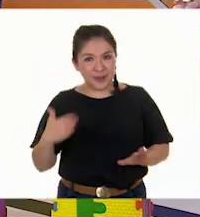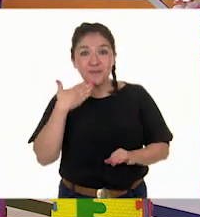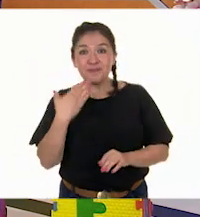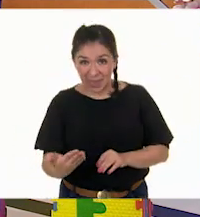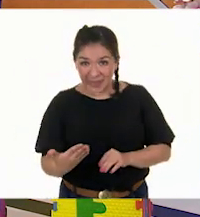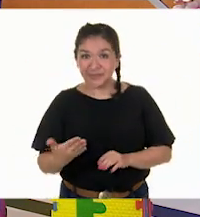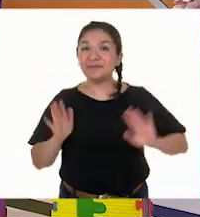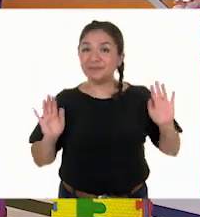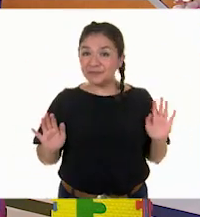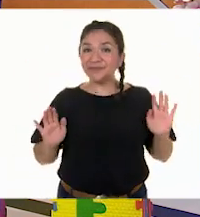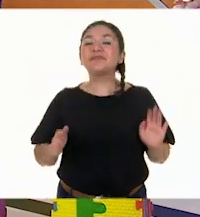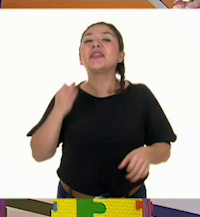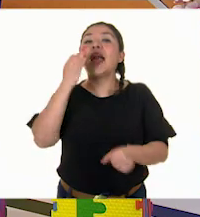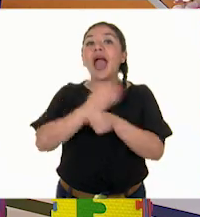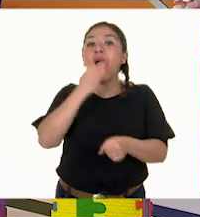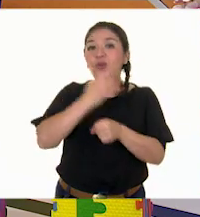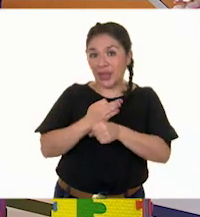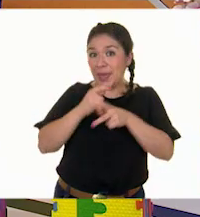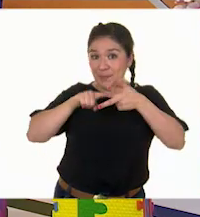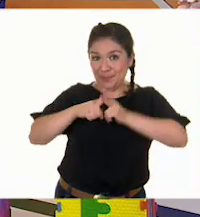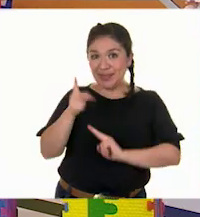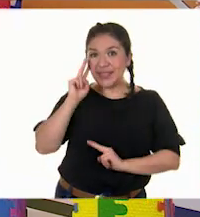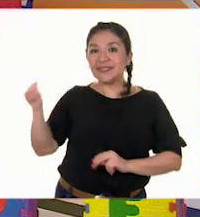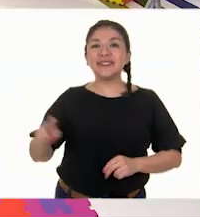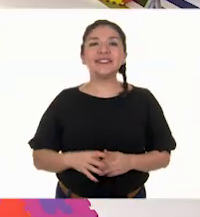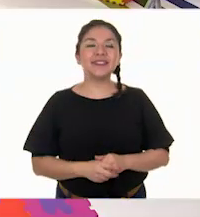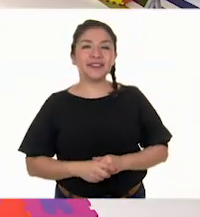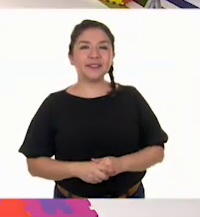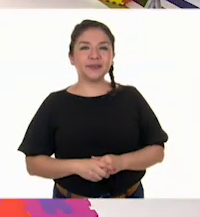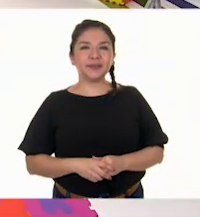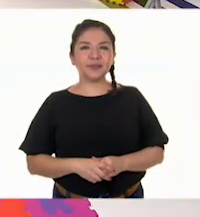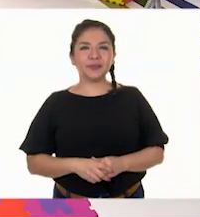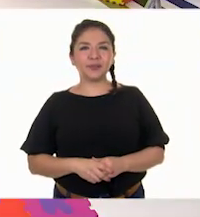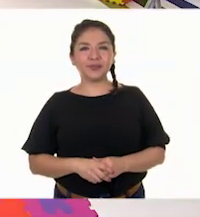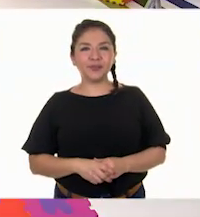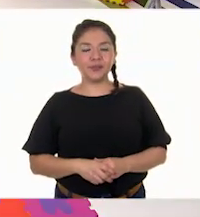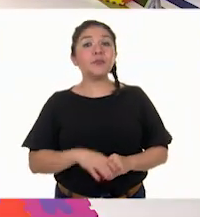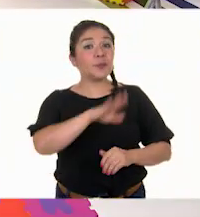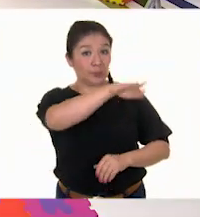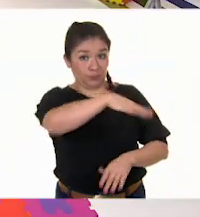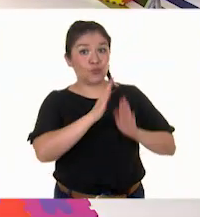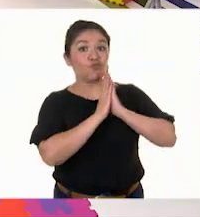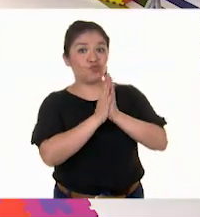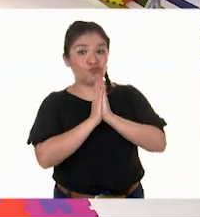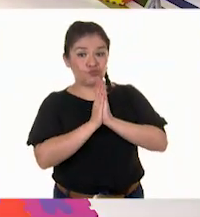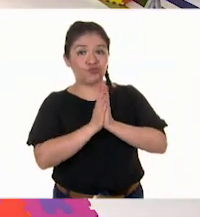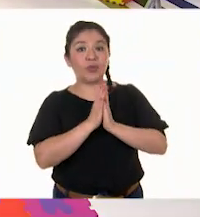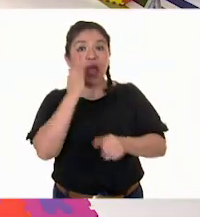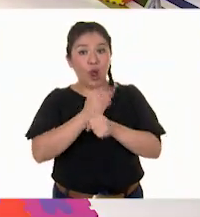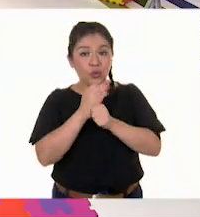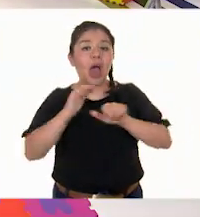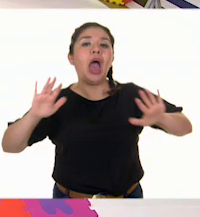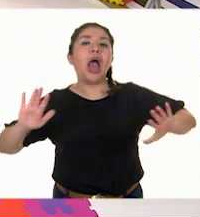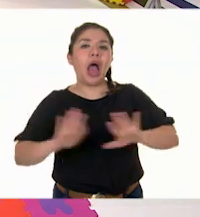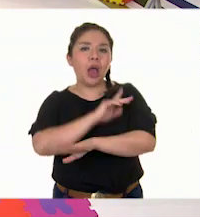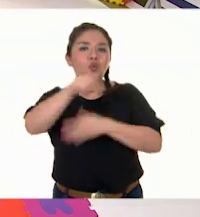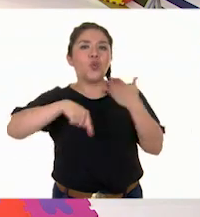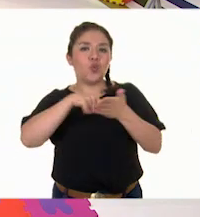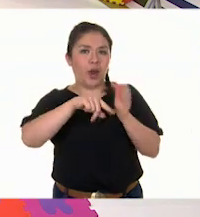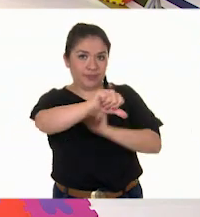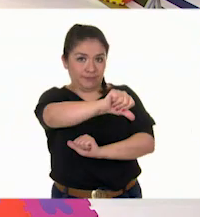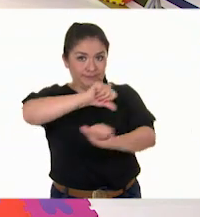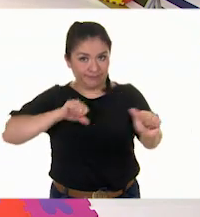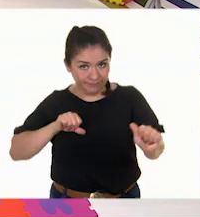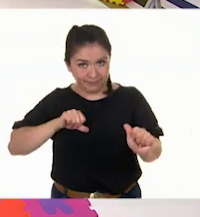perfecta, magnífica. Entonces, vamos a empezar. ¿Sí? Muy bien. Marianita, te voy a pedir que nos cambiemos de lugar. Perfecto. Porque